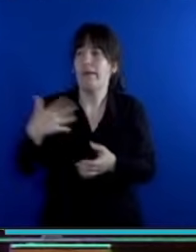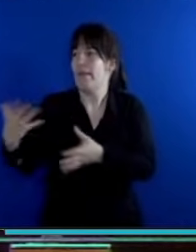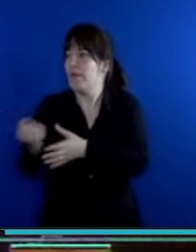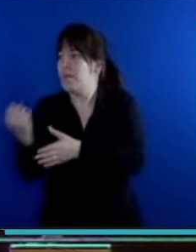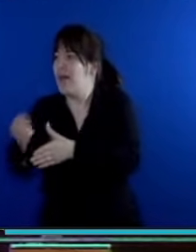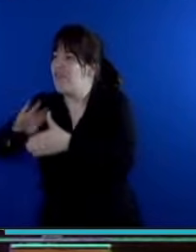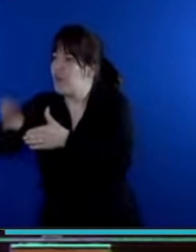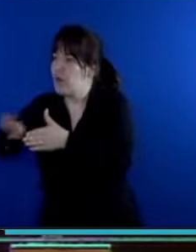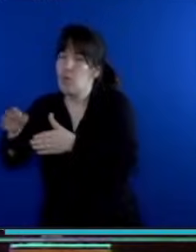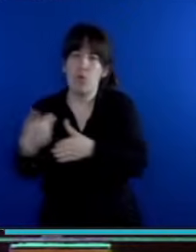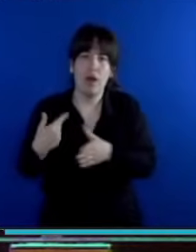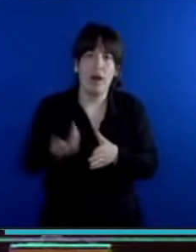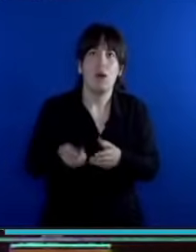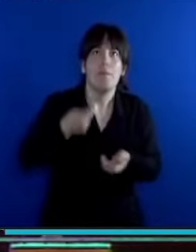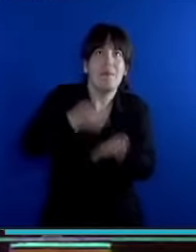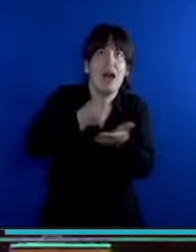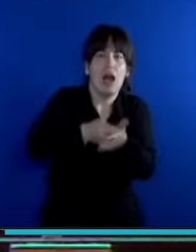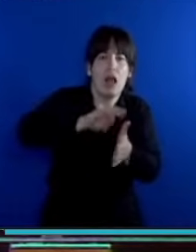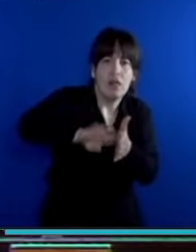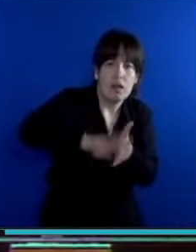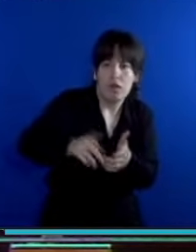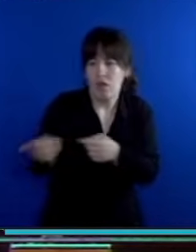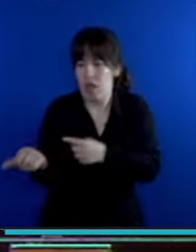deuda, de ajuste y de